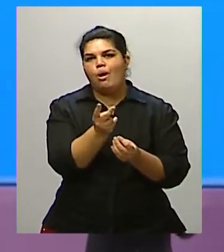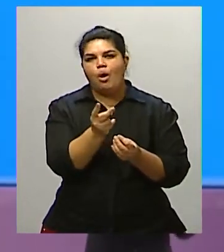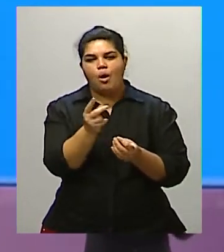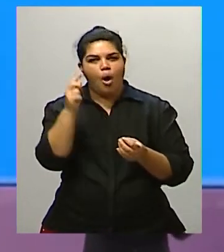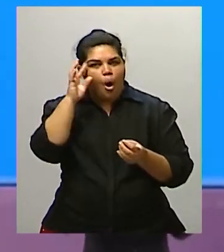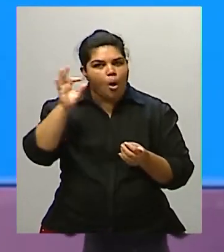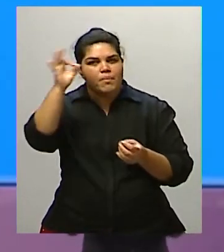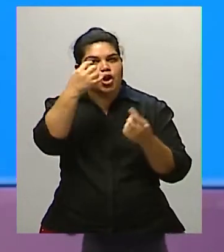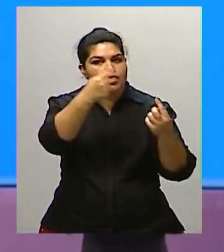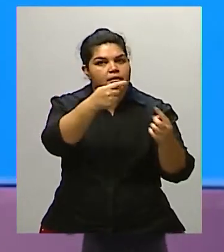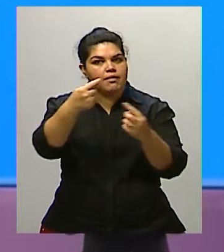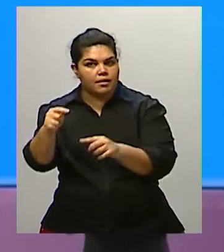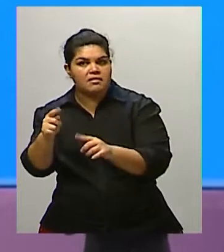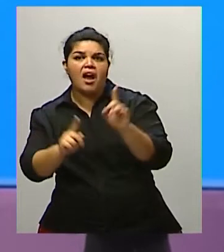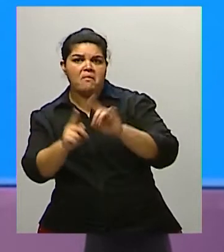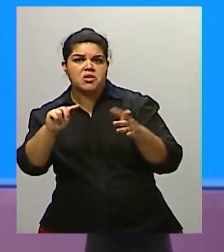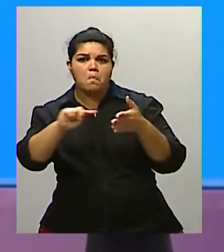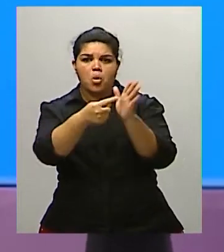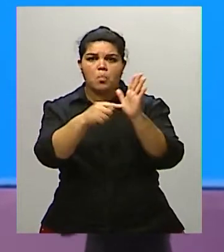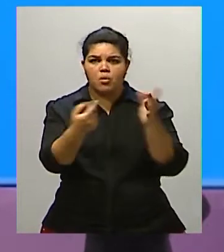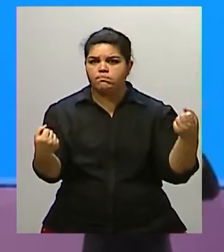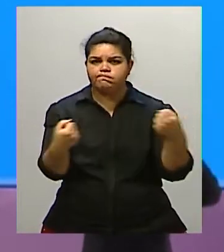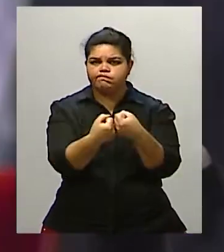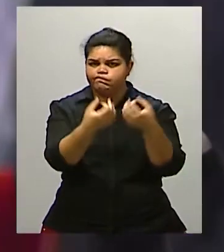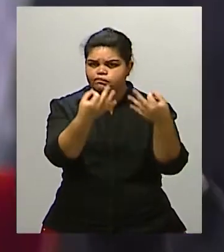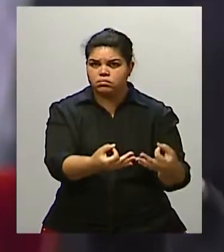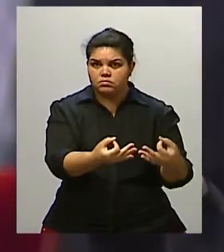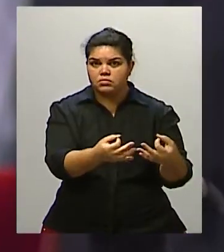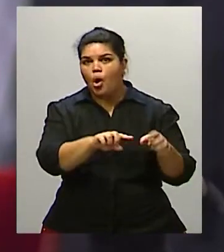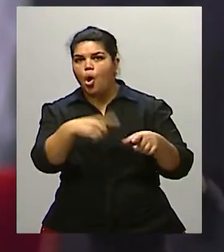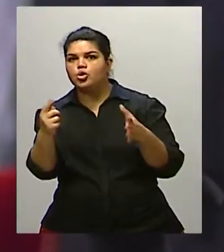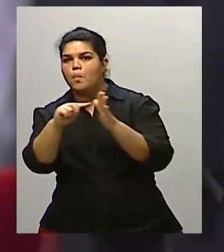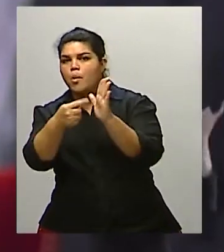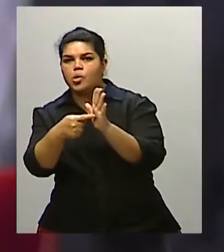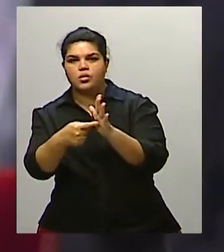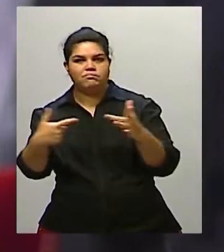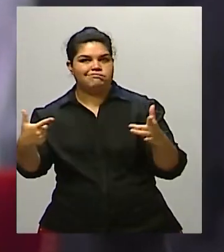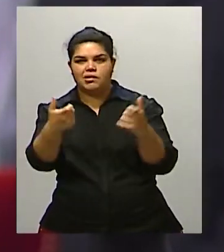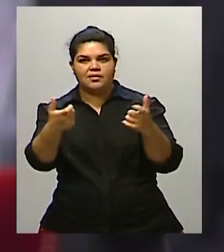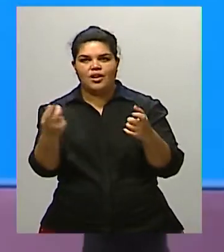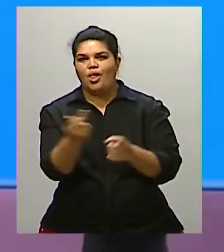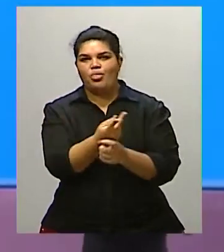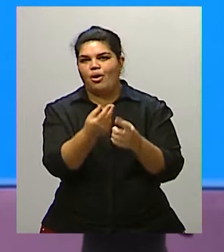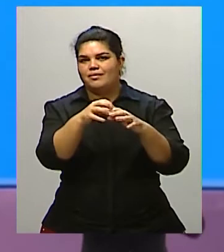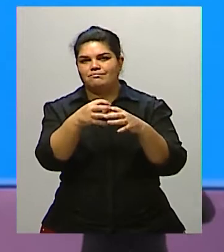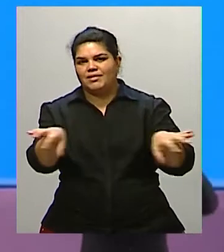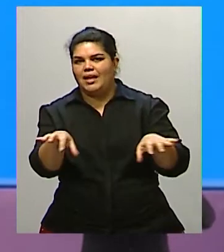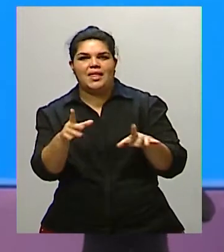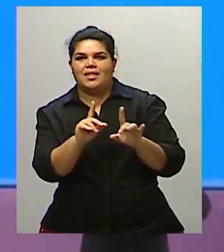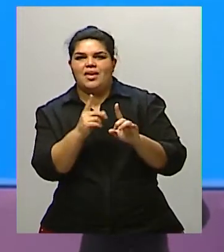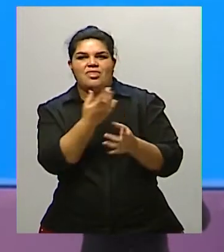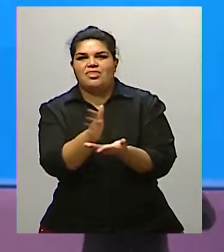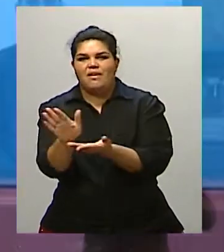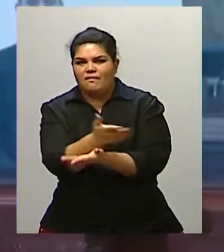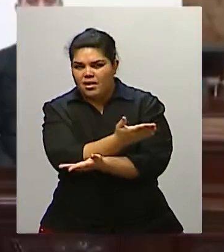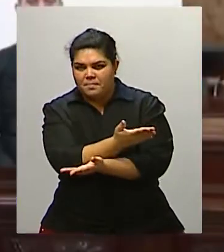y temas que los separan. Vamos por los temas que los unen. Ambos son conscientes que es